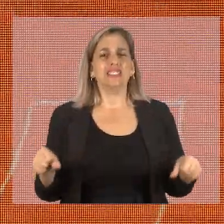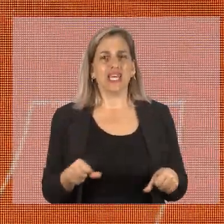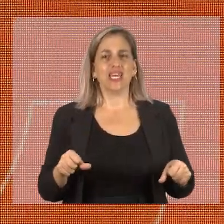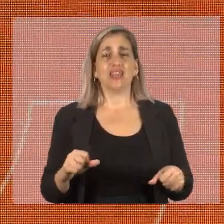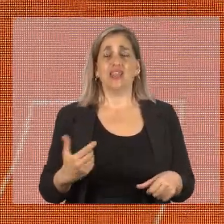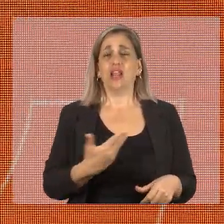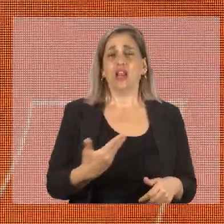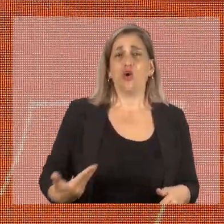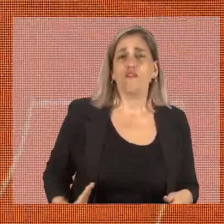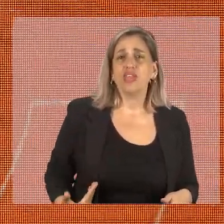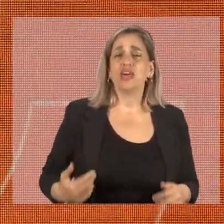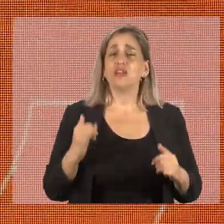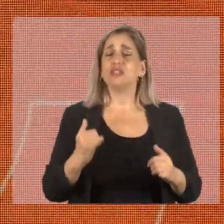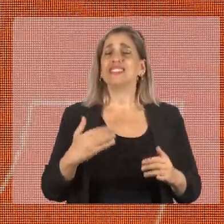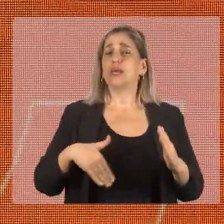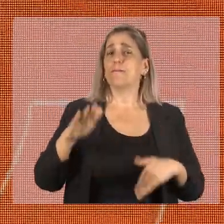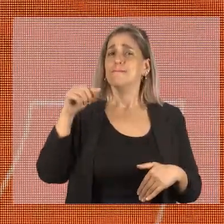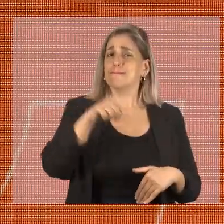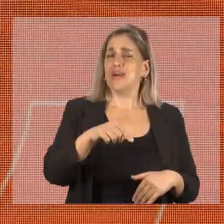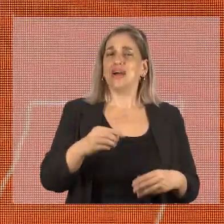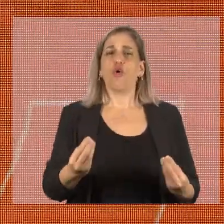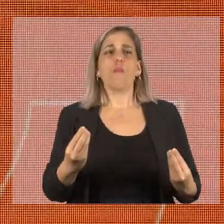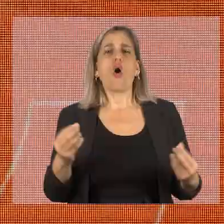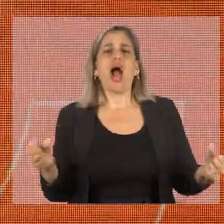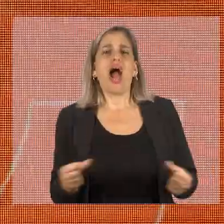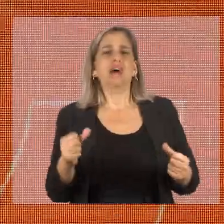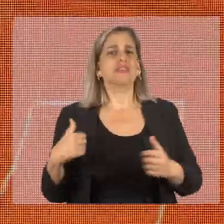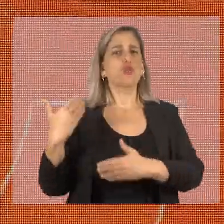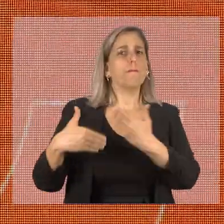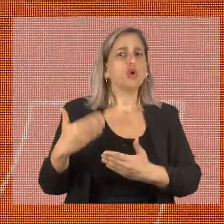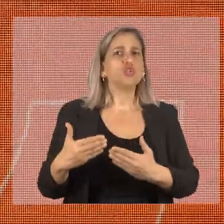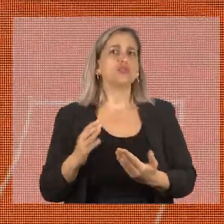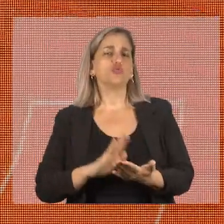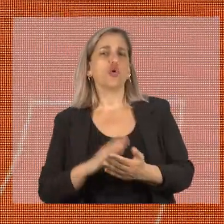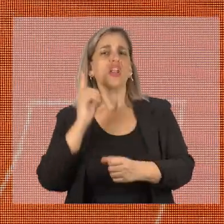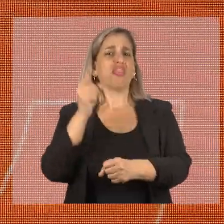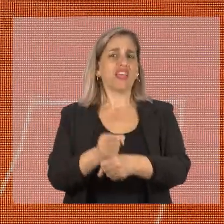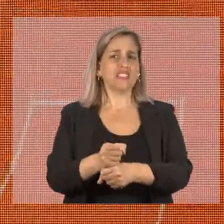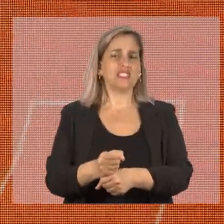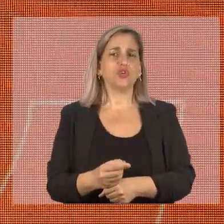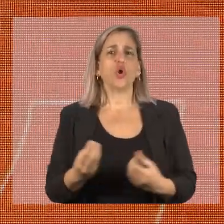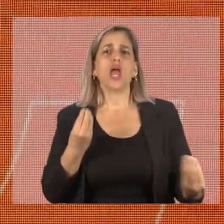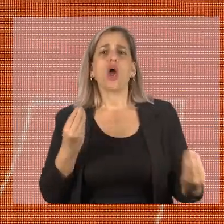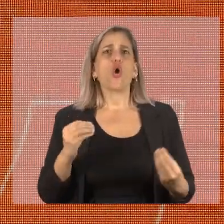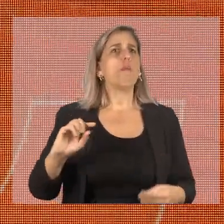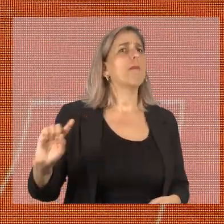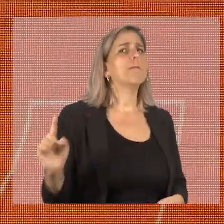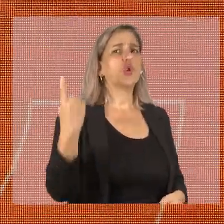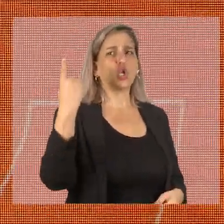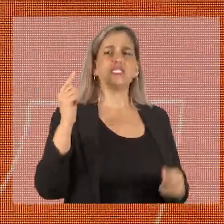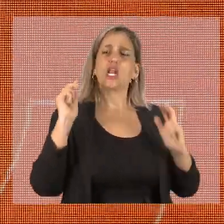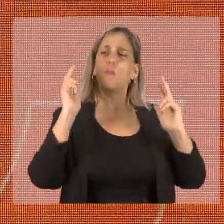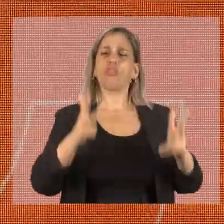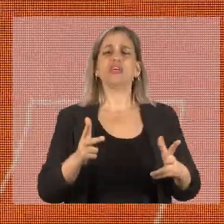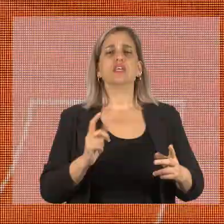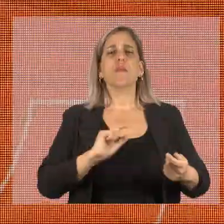adelante el gobierno y, sobre todo, cómo usted realiza su proceso de toma de decisiones. ¿Cómo priorizar y